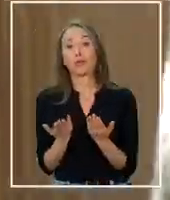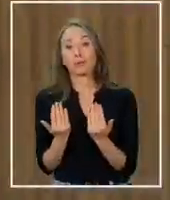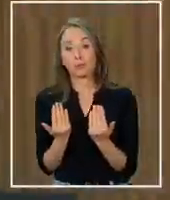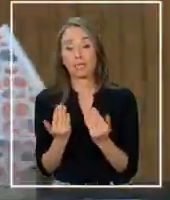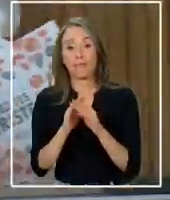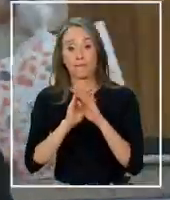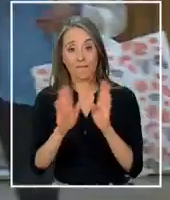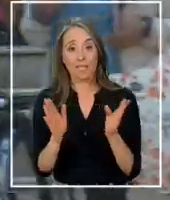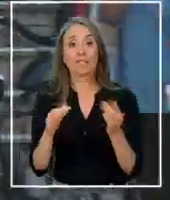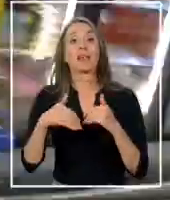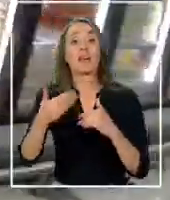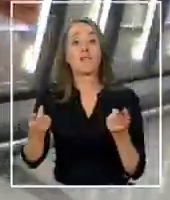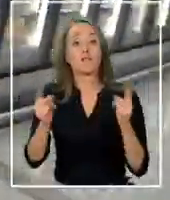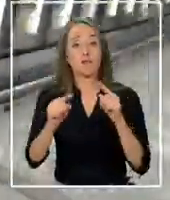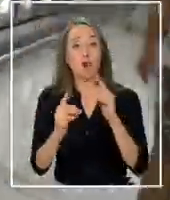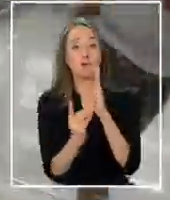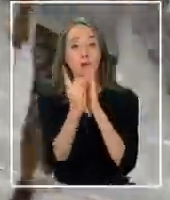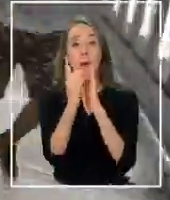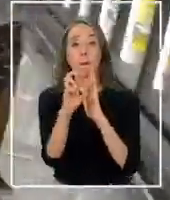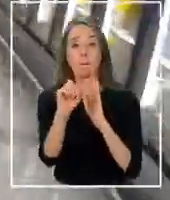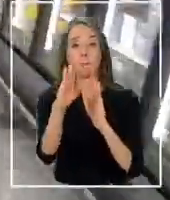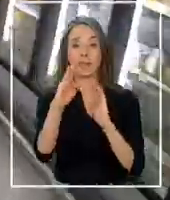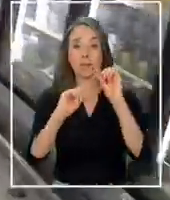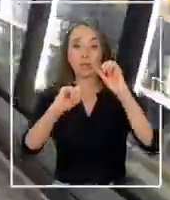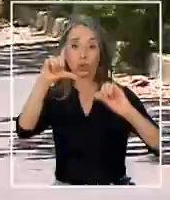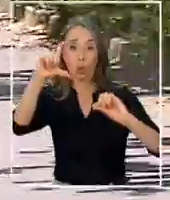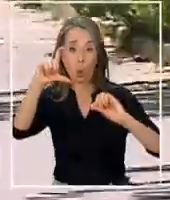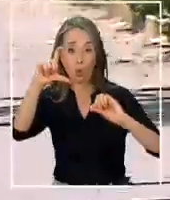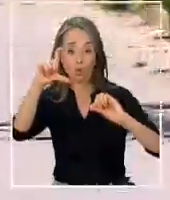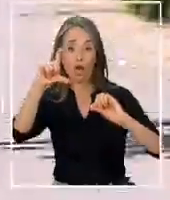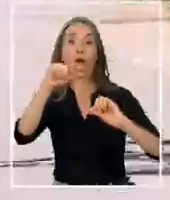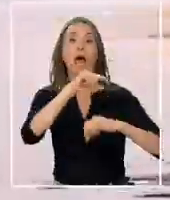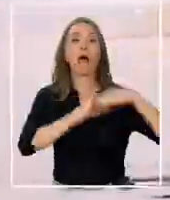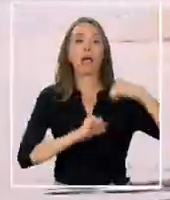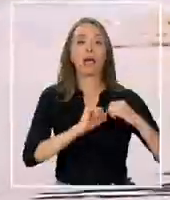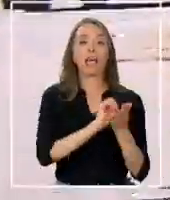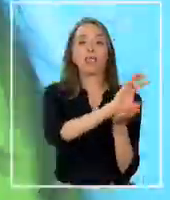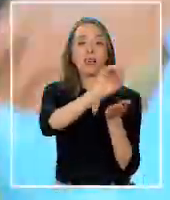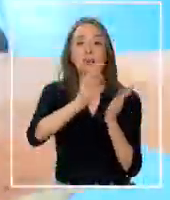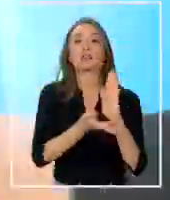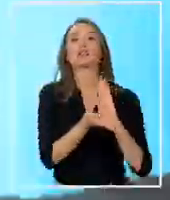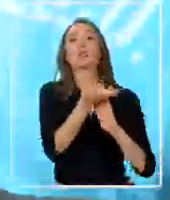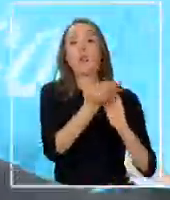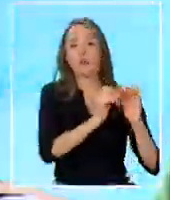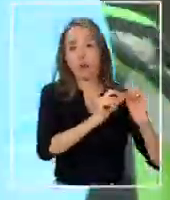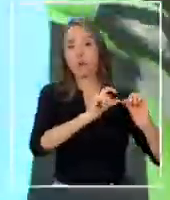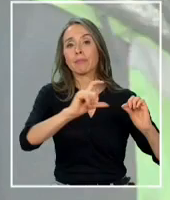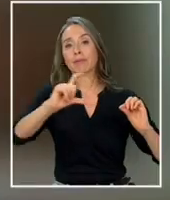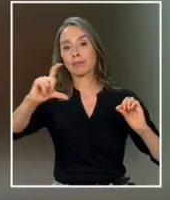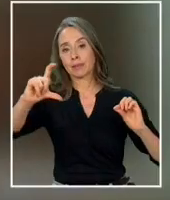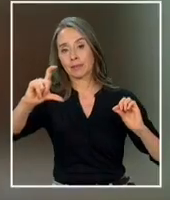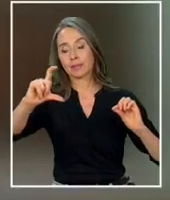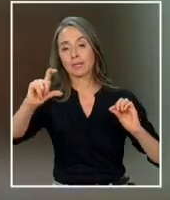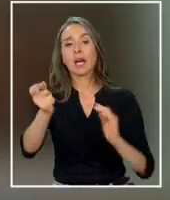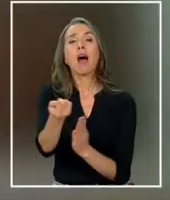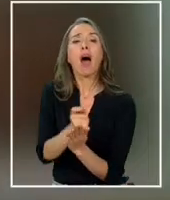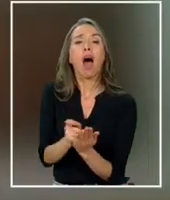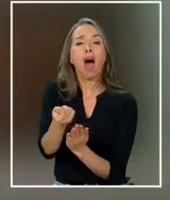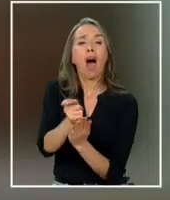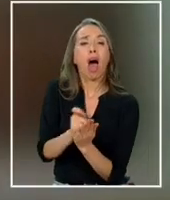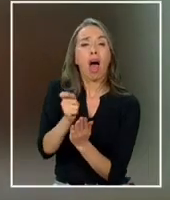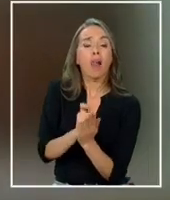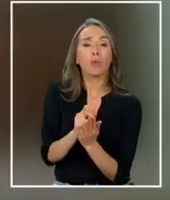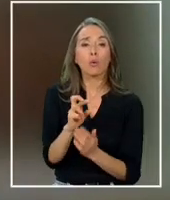que una vez se reanude el crecimiento económico, también lo haga el de esta industria y de manera sostenida. Las estimaciones son